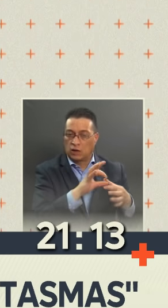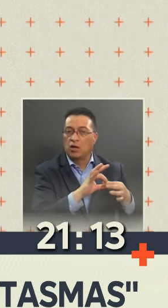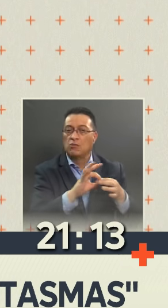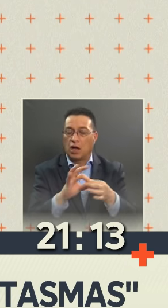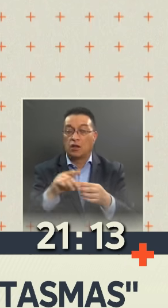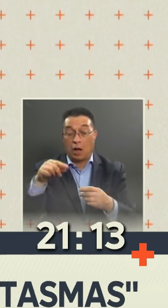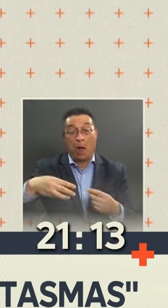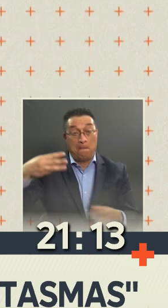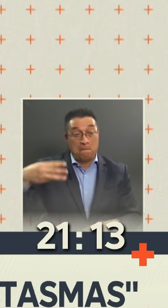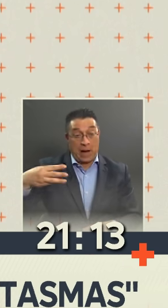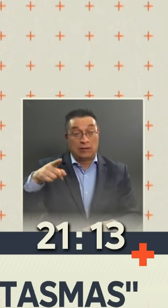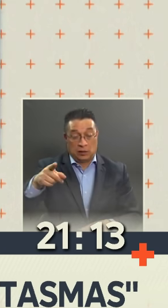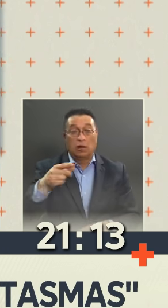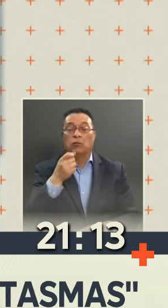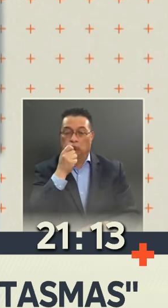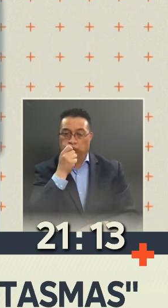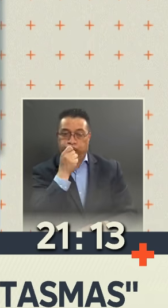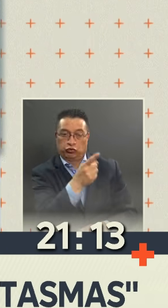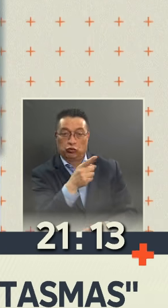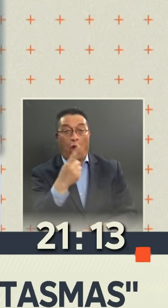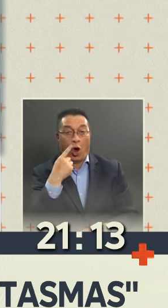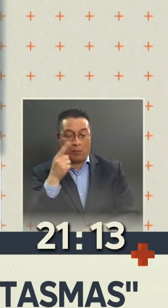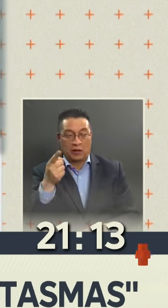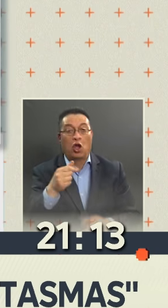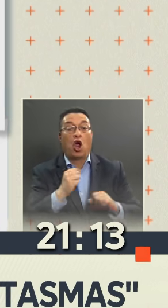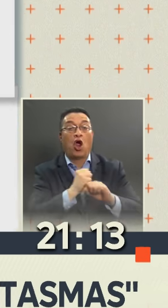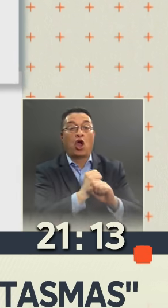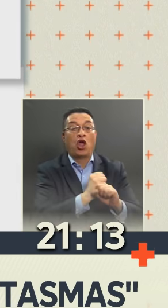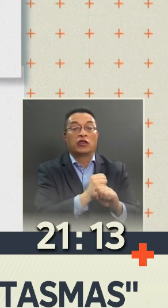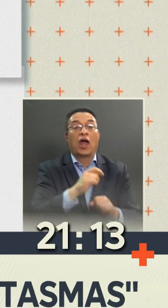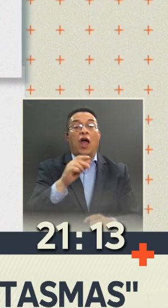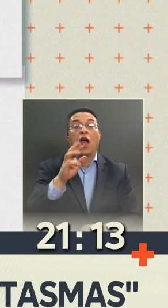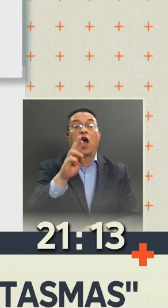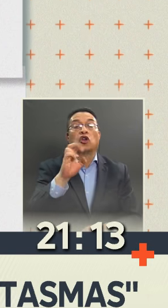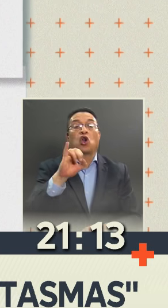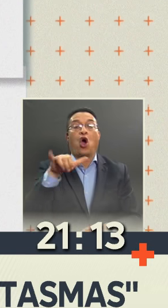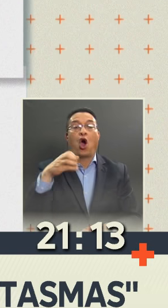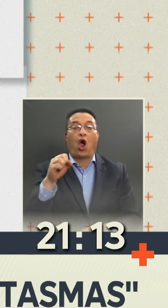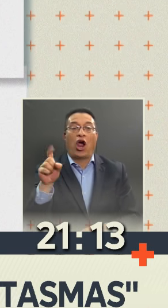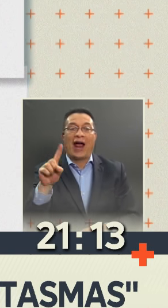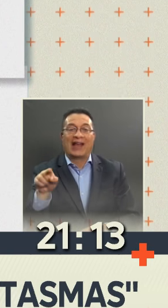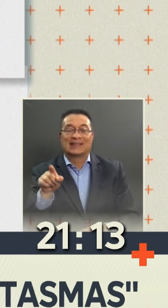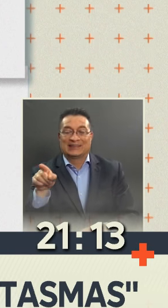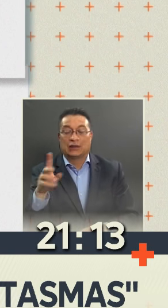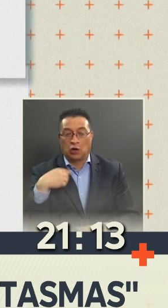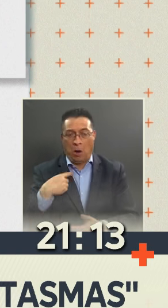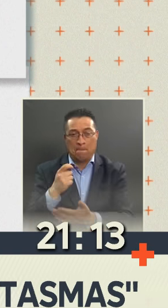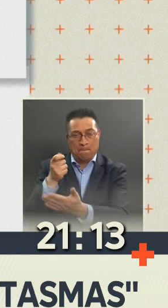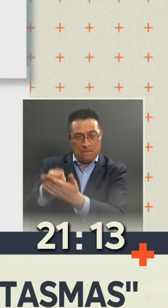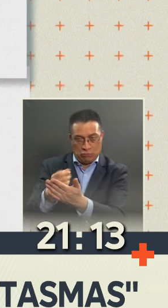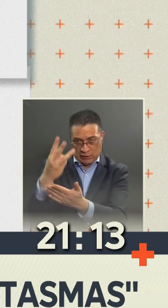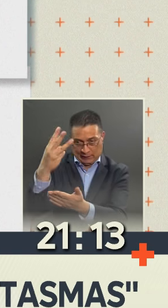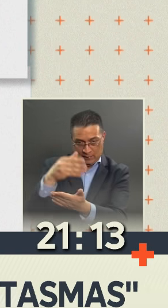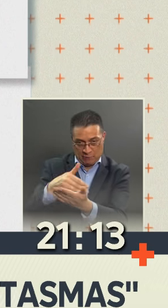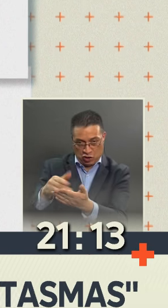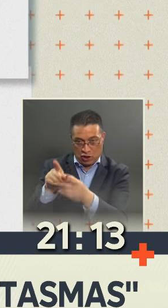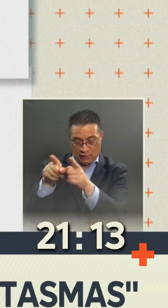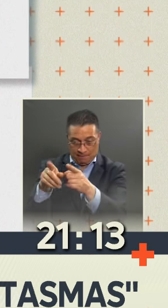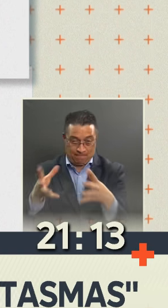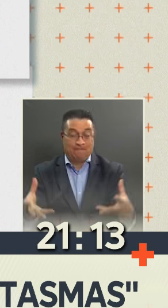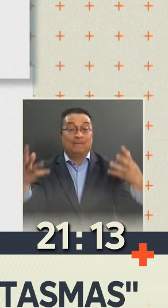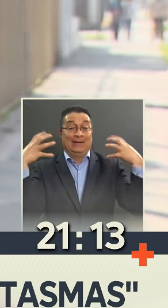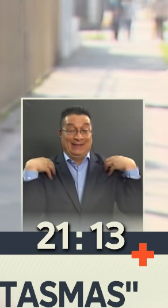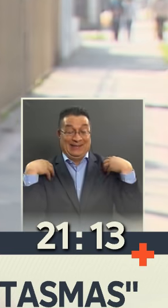martes, Ancalao presentó una querella contra Vladimir Rojas Fernández, a quien dice haber pagado 3 millones de pesos para recolectar